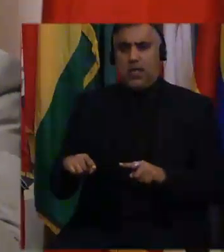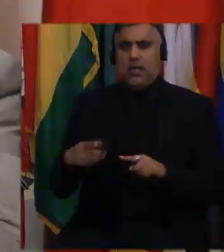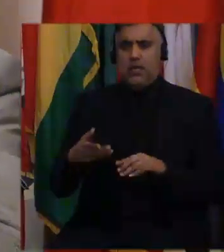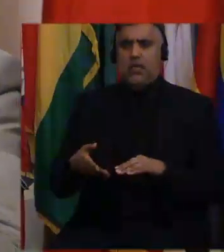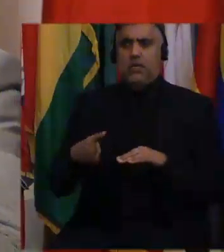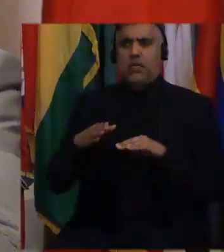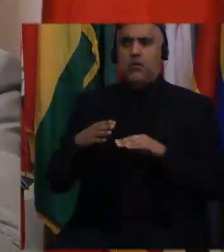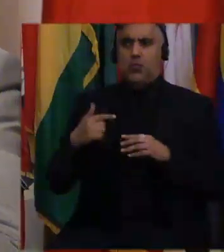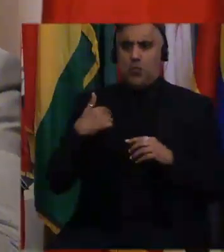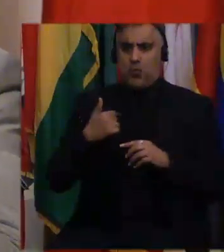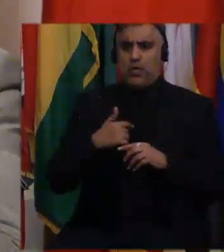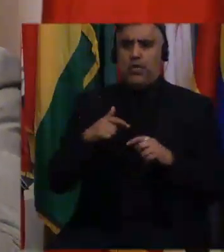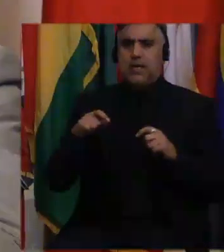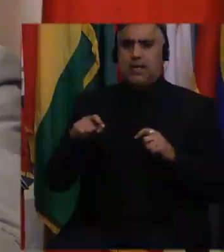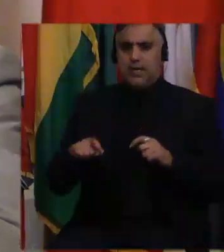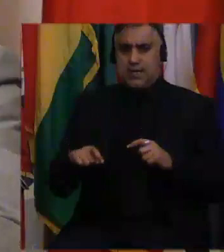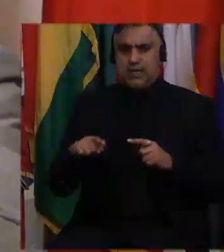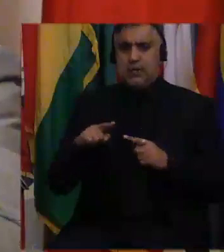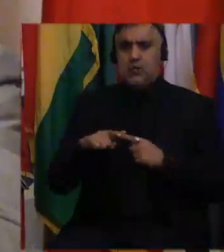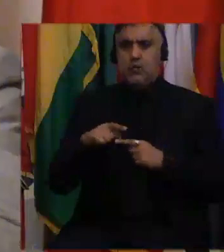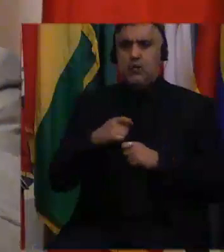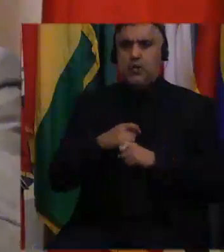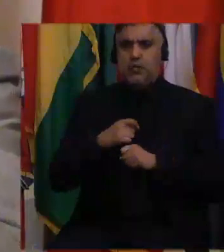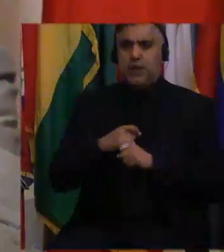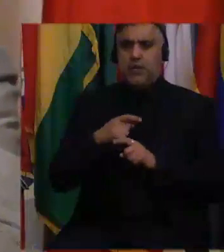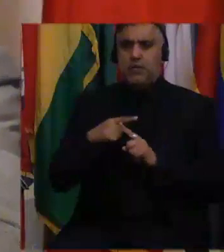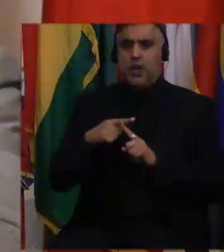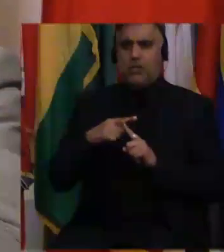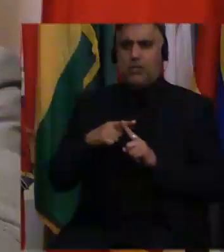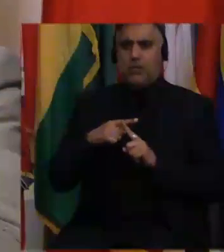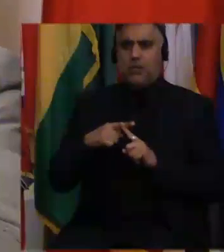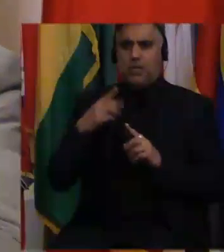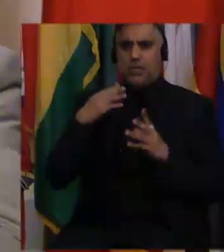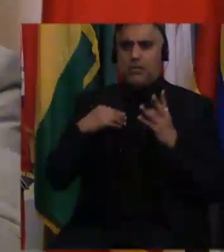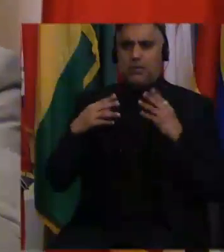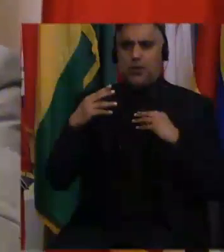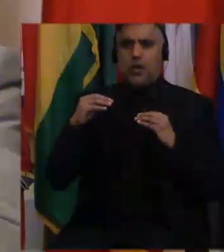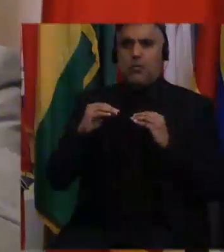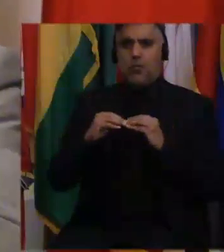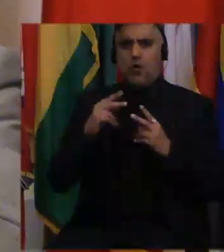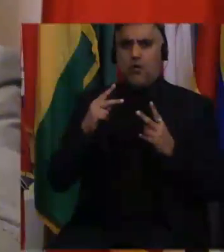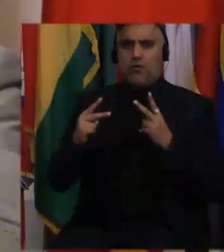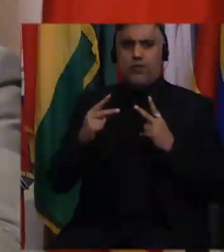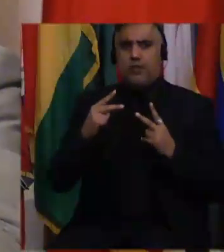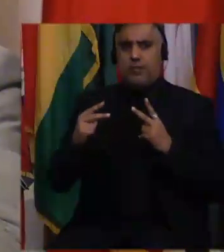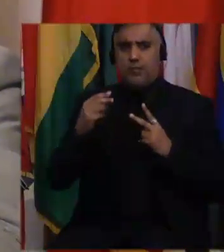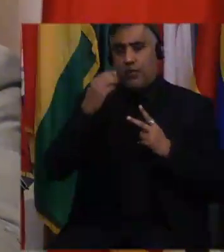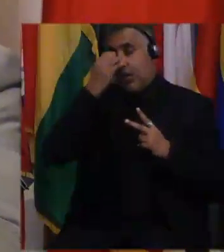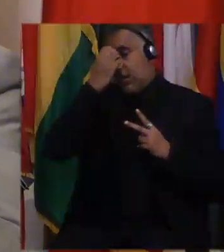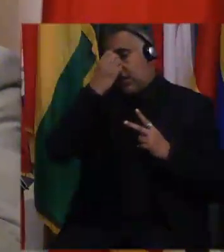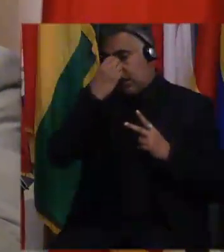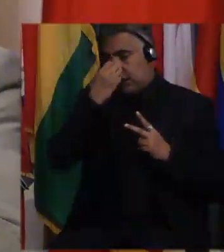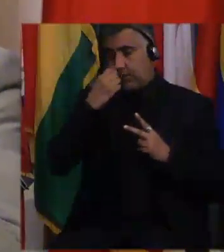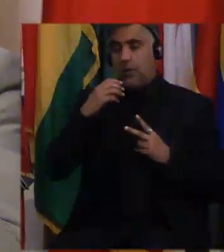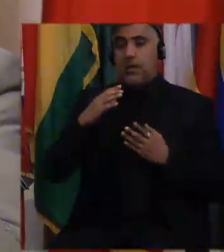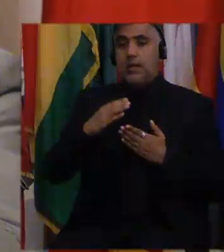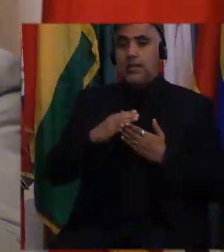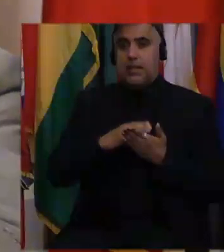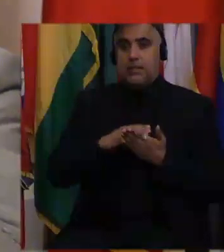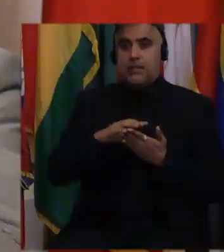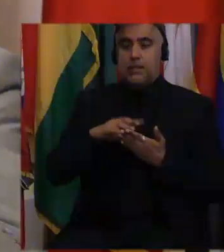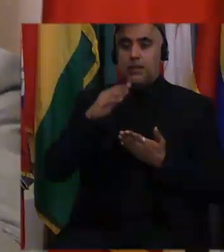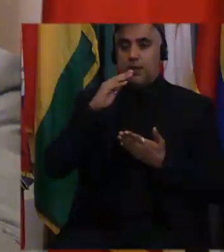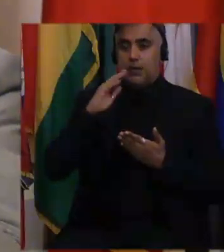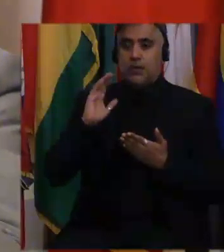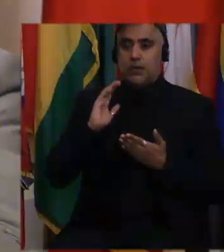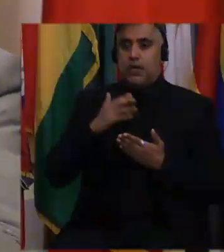las experiencias que están puestas de buenas prácticas y también de lecciones aprendidas en nuestra región. Una de ellas, sin